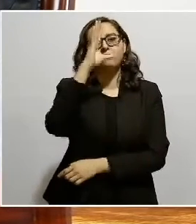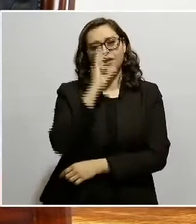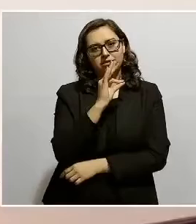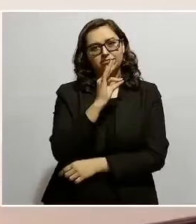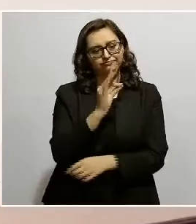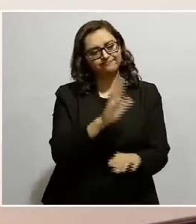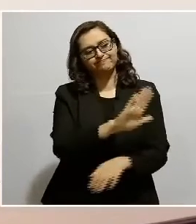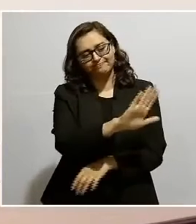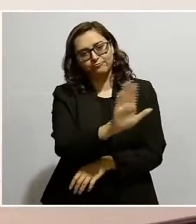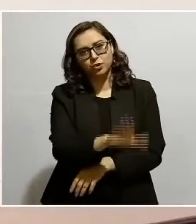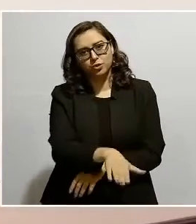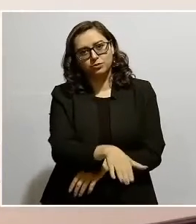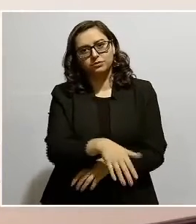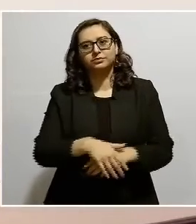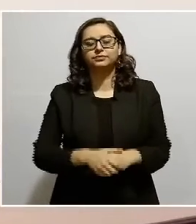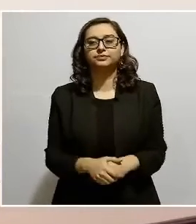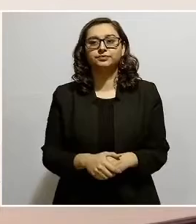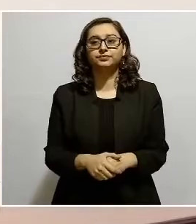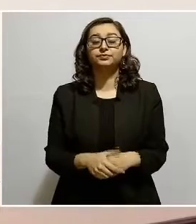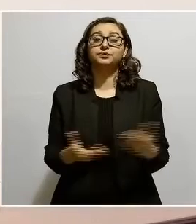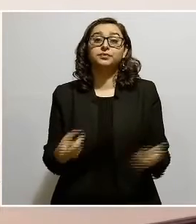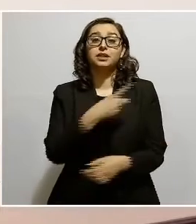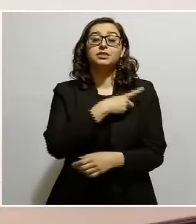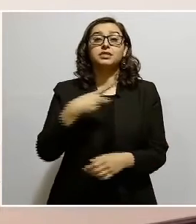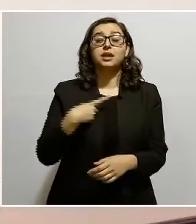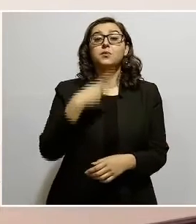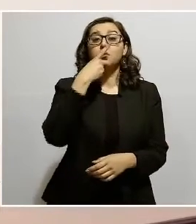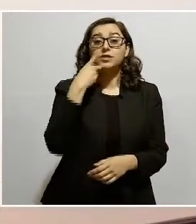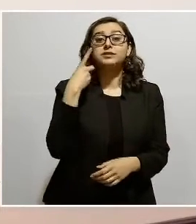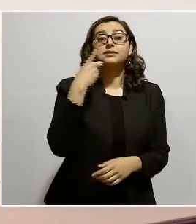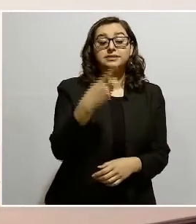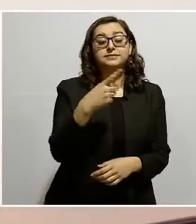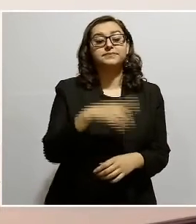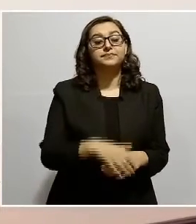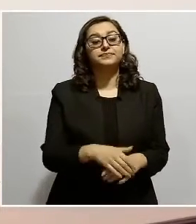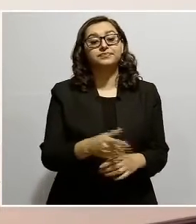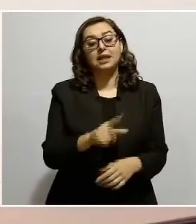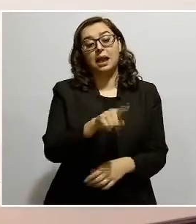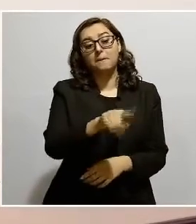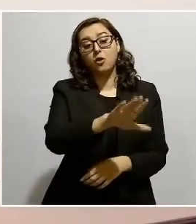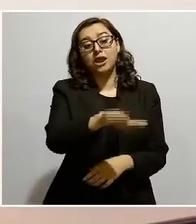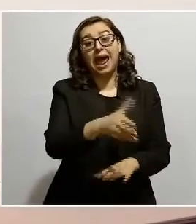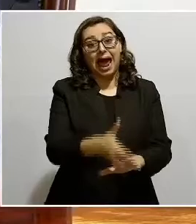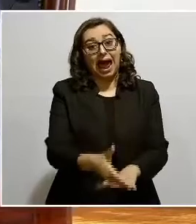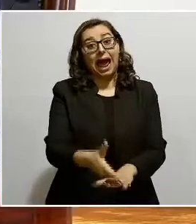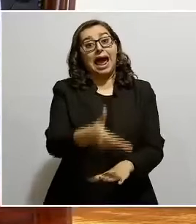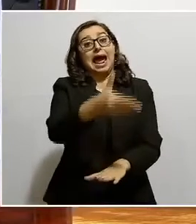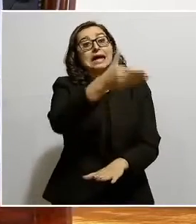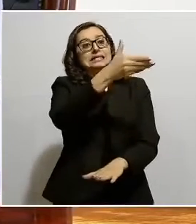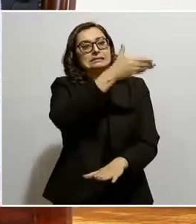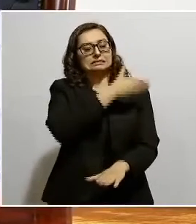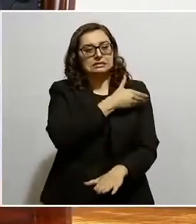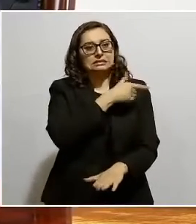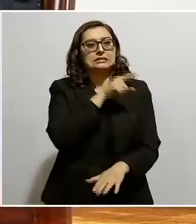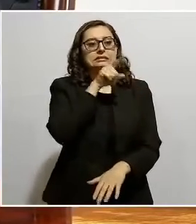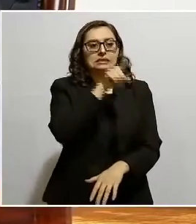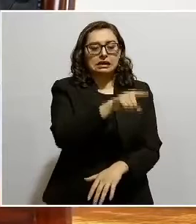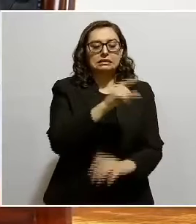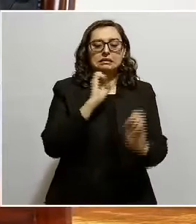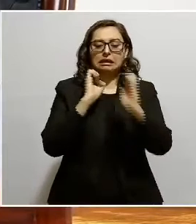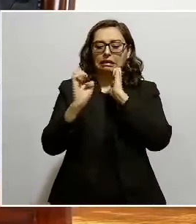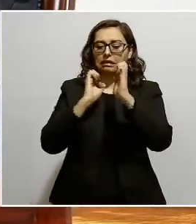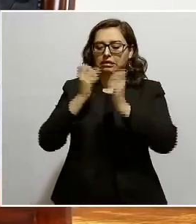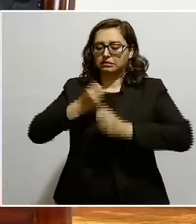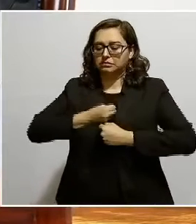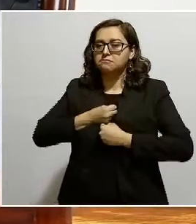muerto. Termino diciendo que unos meses antes de su partida, en una entrevista, había confesado.